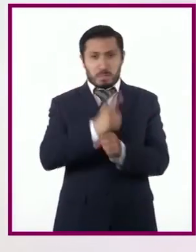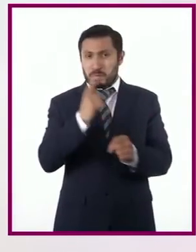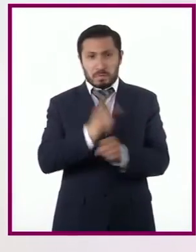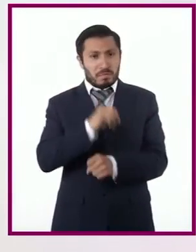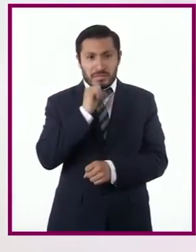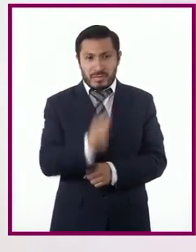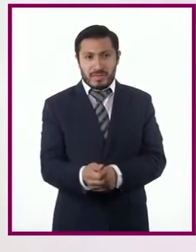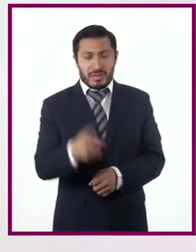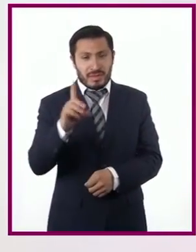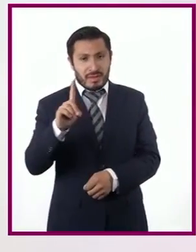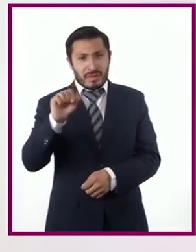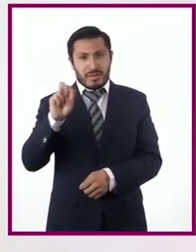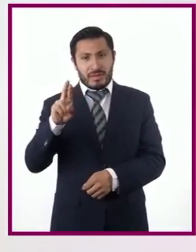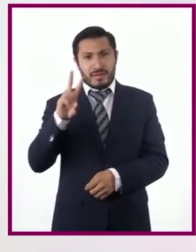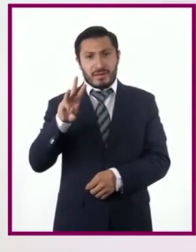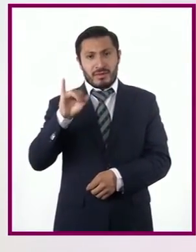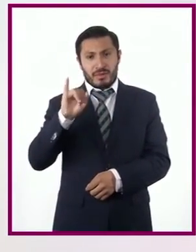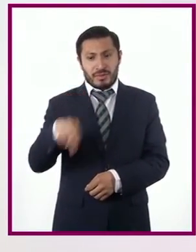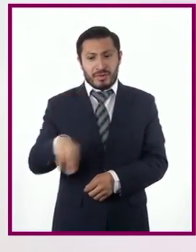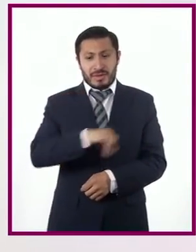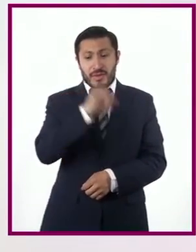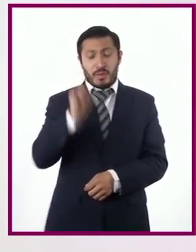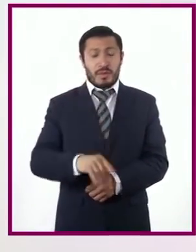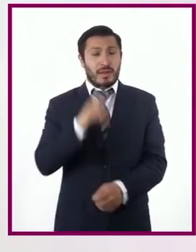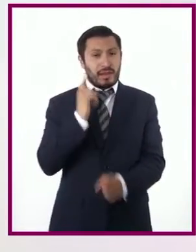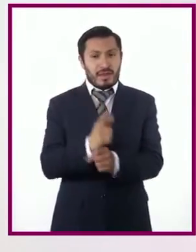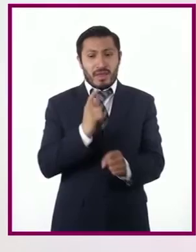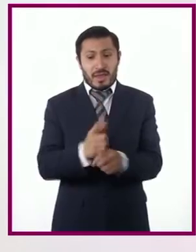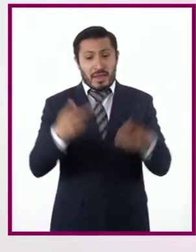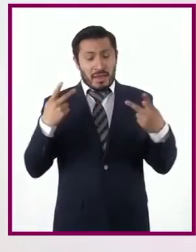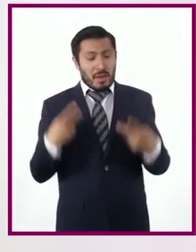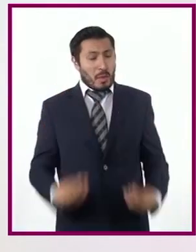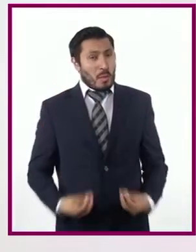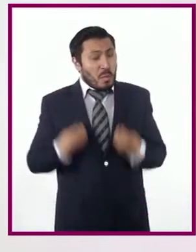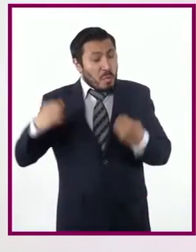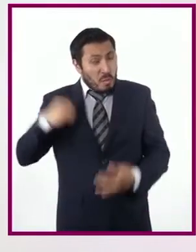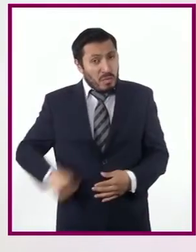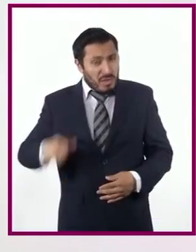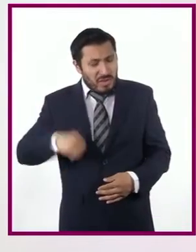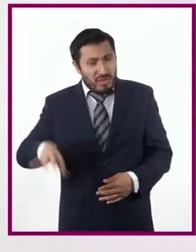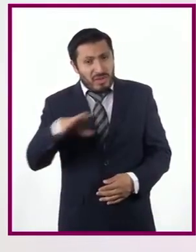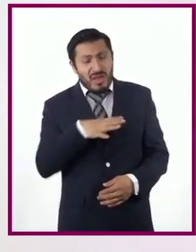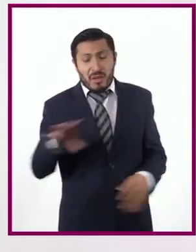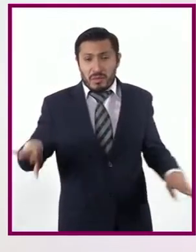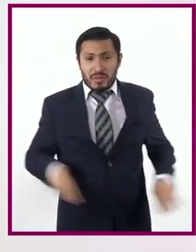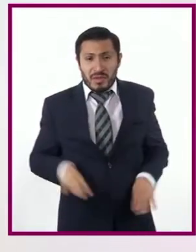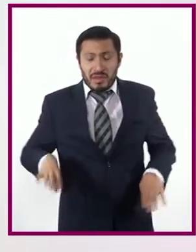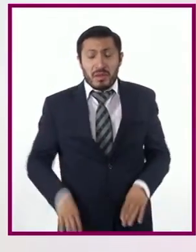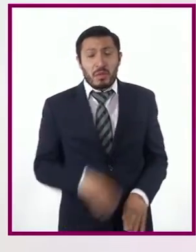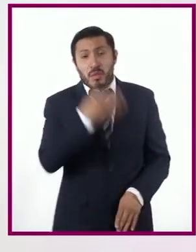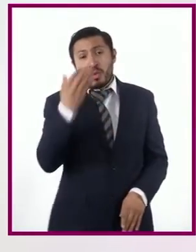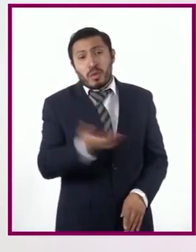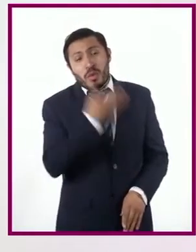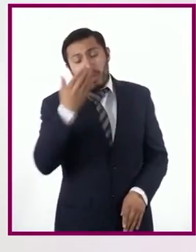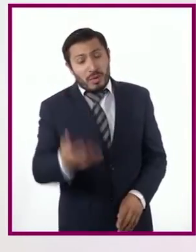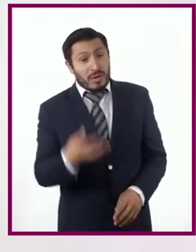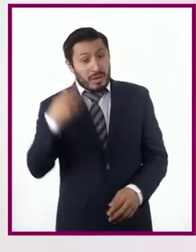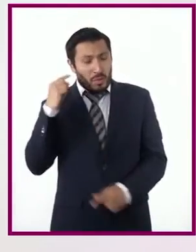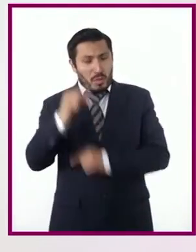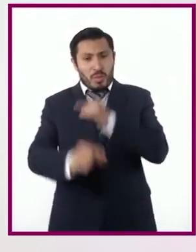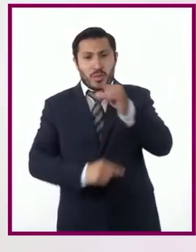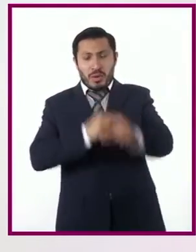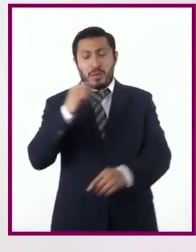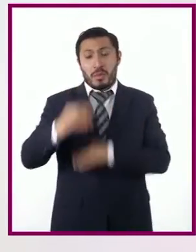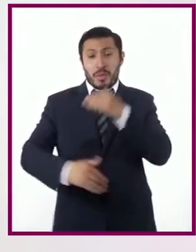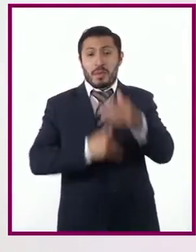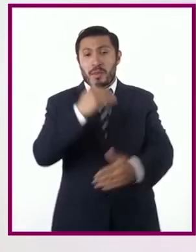Darwin jamás hubiera podido sustentar que los seres vivos tienen un ancestro en común, ni que estos ancestros han ido cambiando